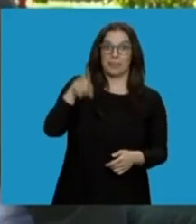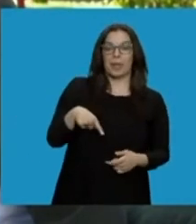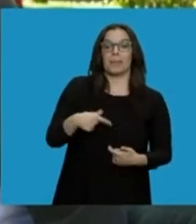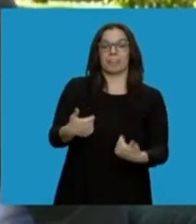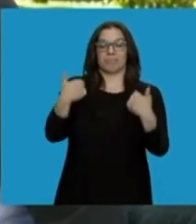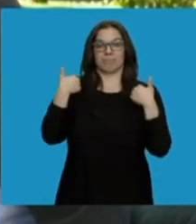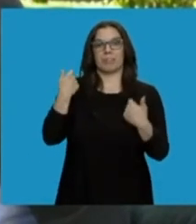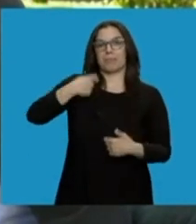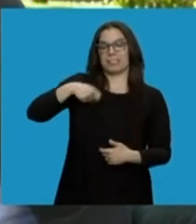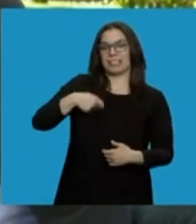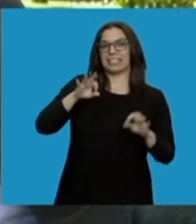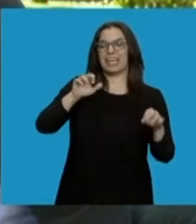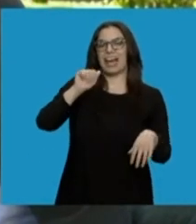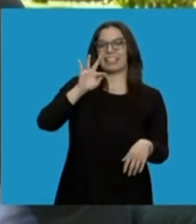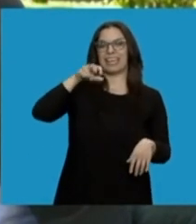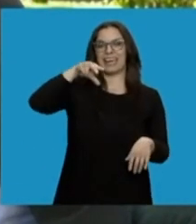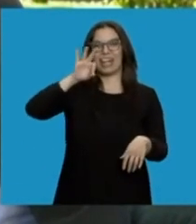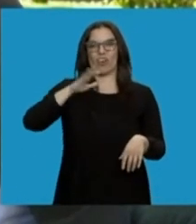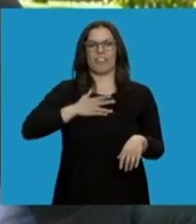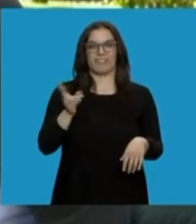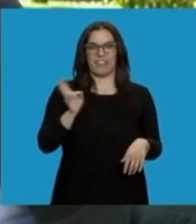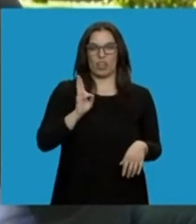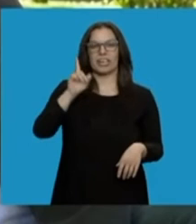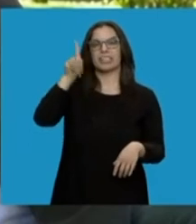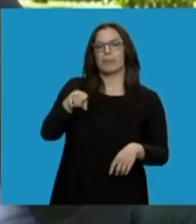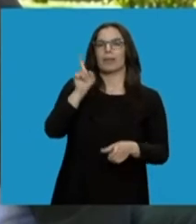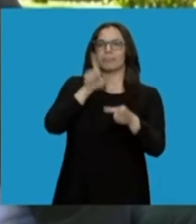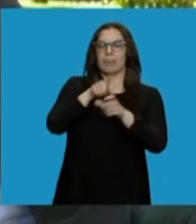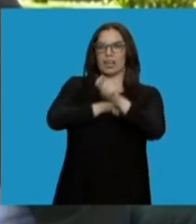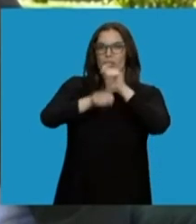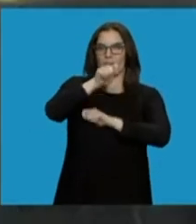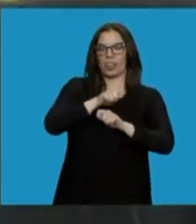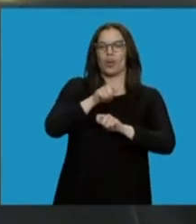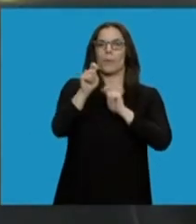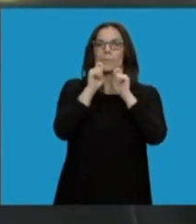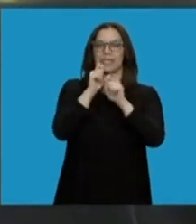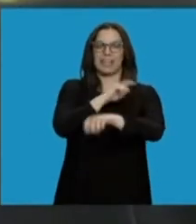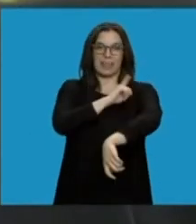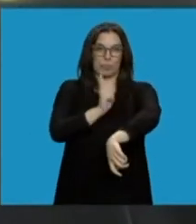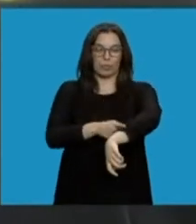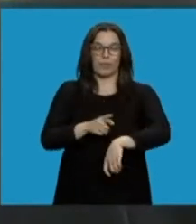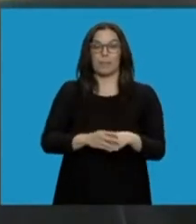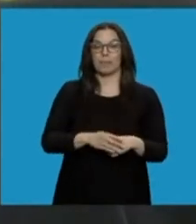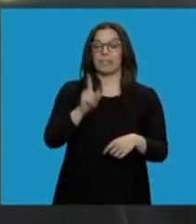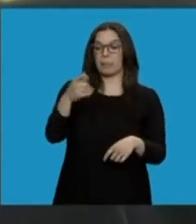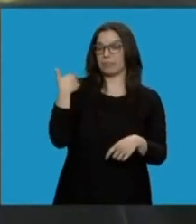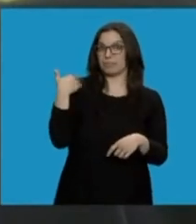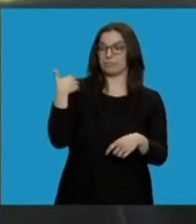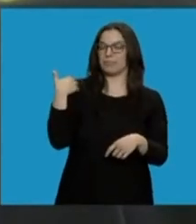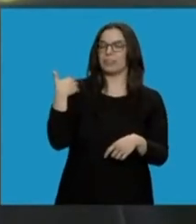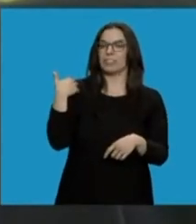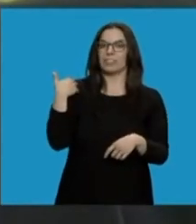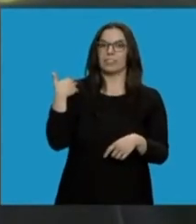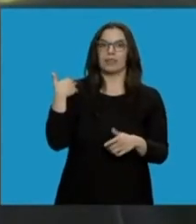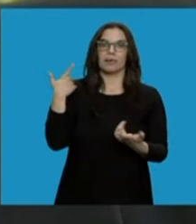de Valladolid. También ha estado en la Asociación de la Prensa Deportiva y desde hace unos años pues